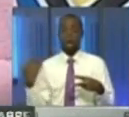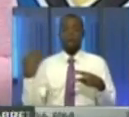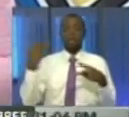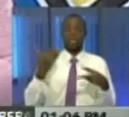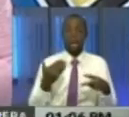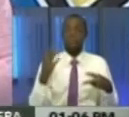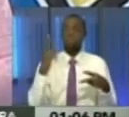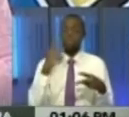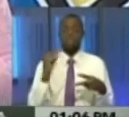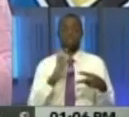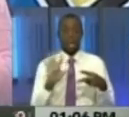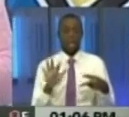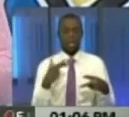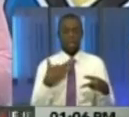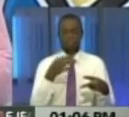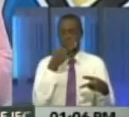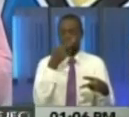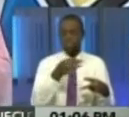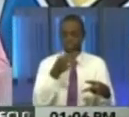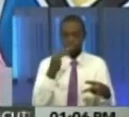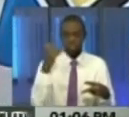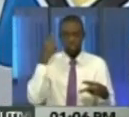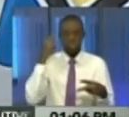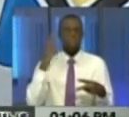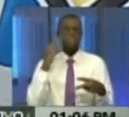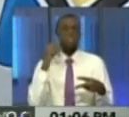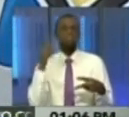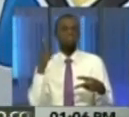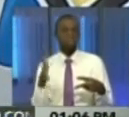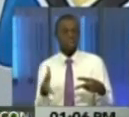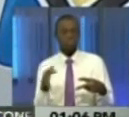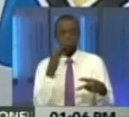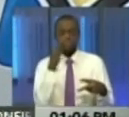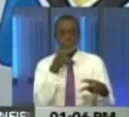ya les voy a mencionar con una gran